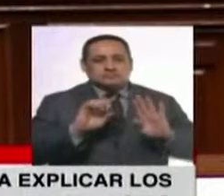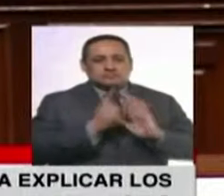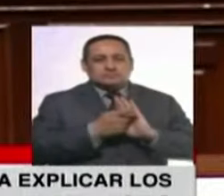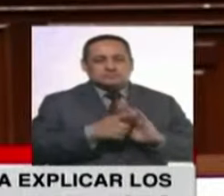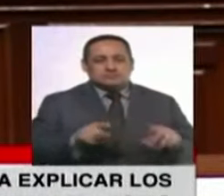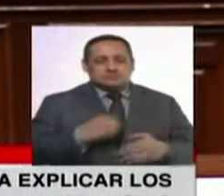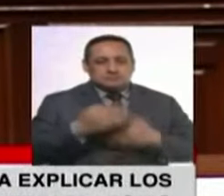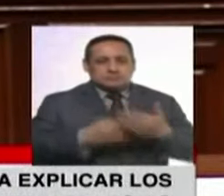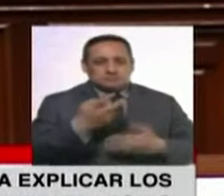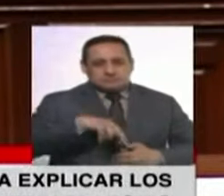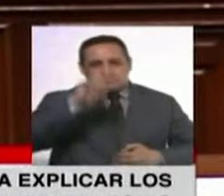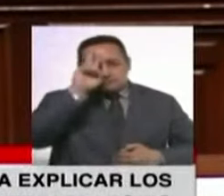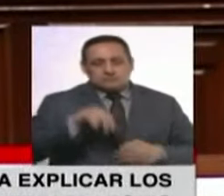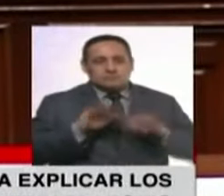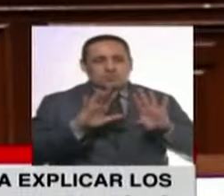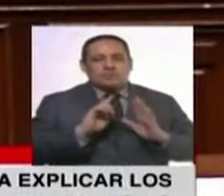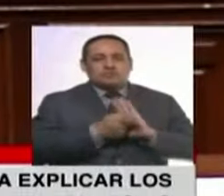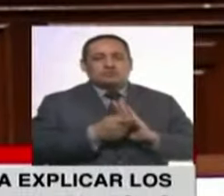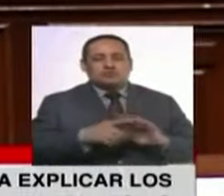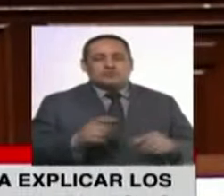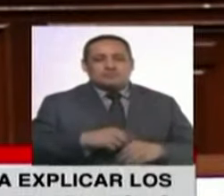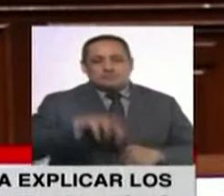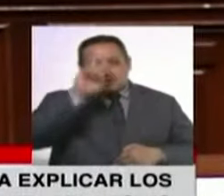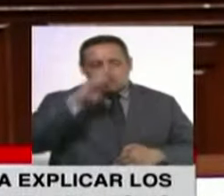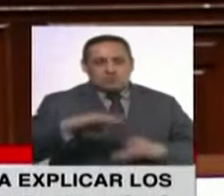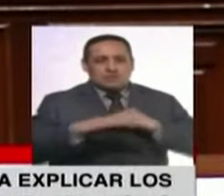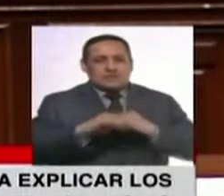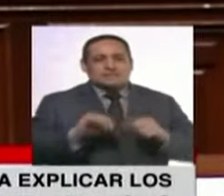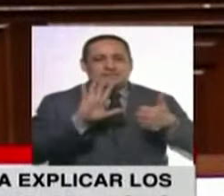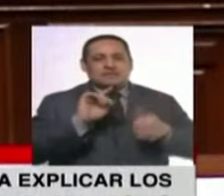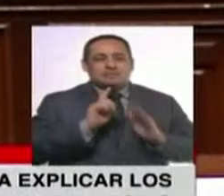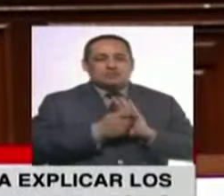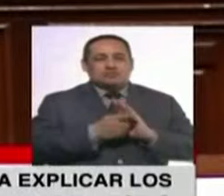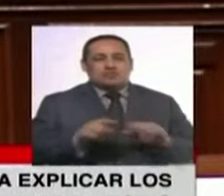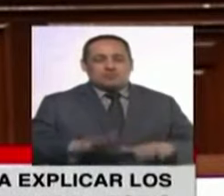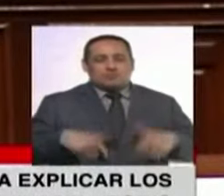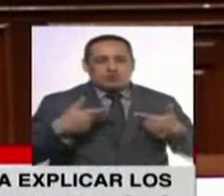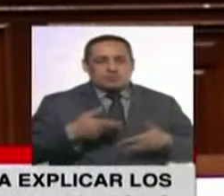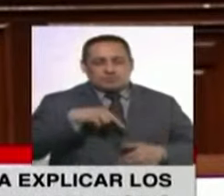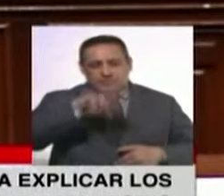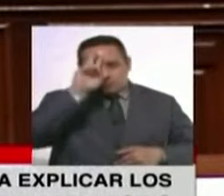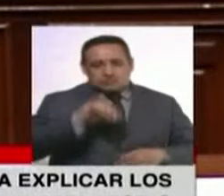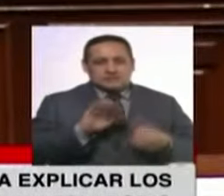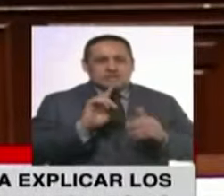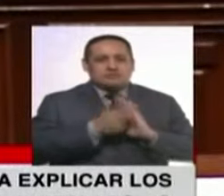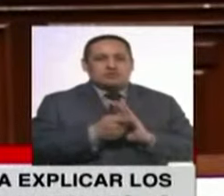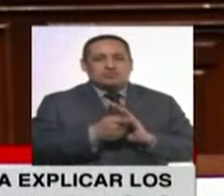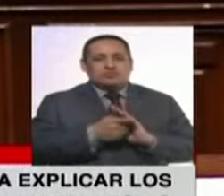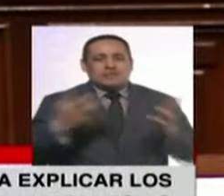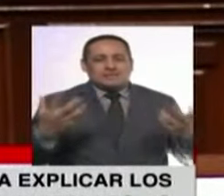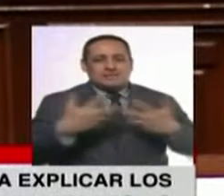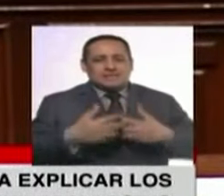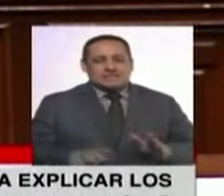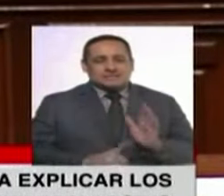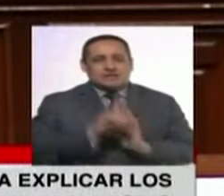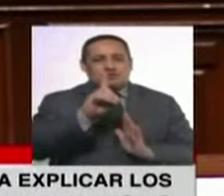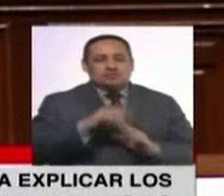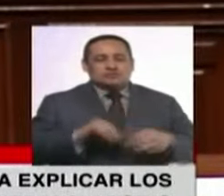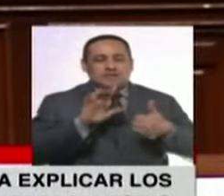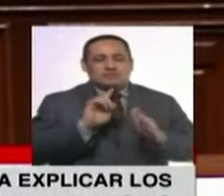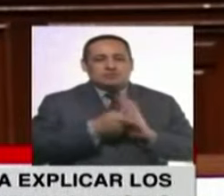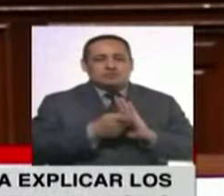avanza país nueve minutos Perú democrático 6 minutos podemos Perú 6 minutos integridad y desarrollo